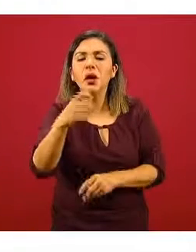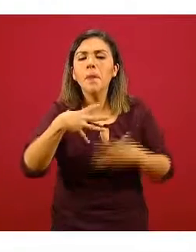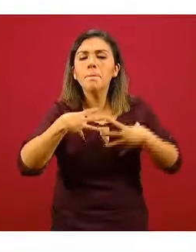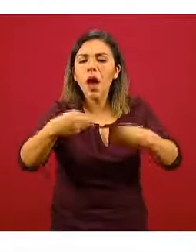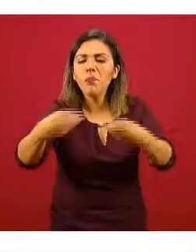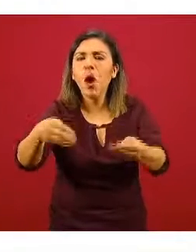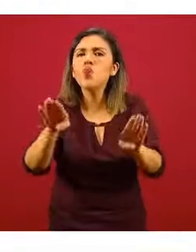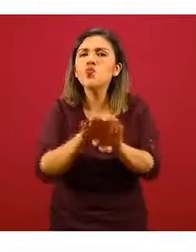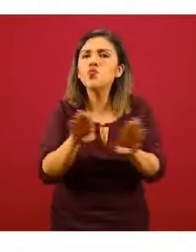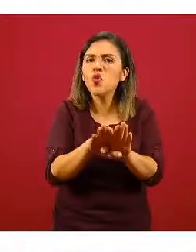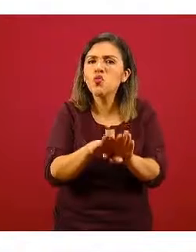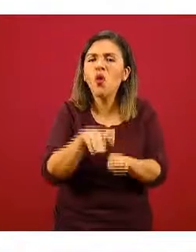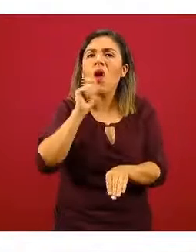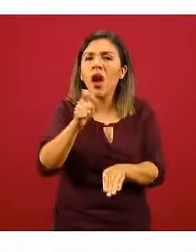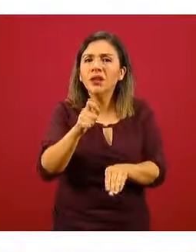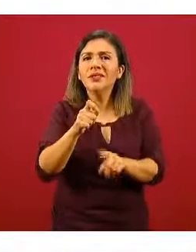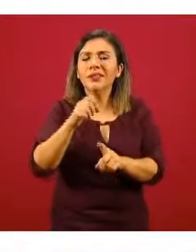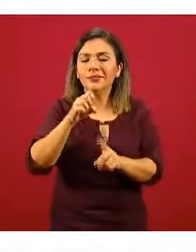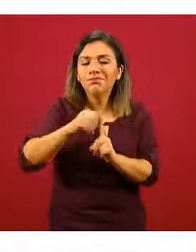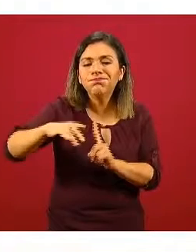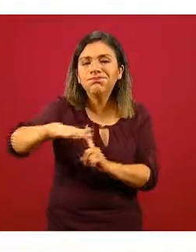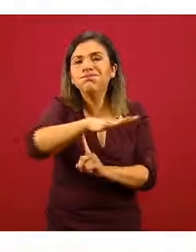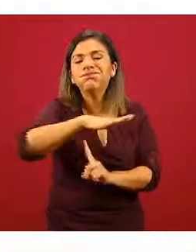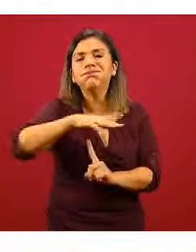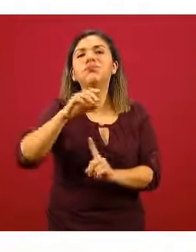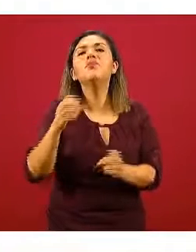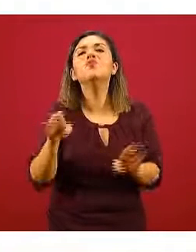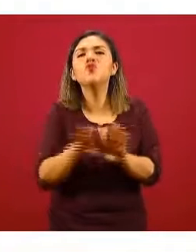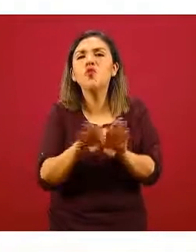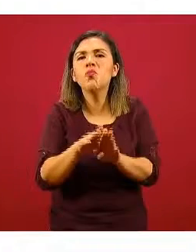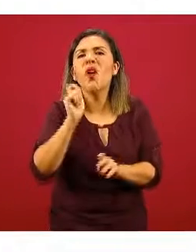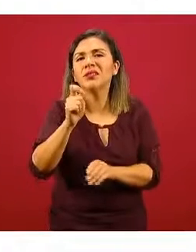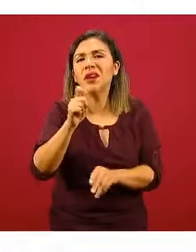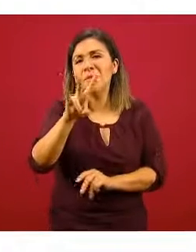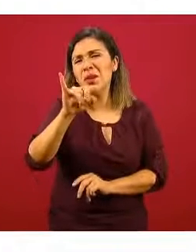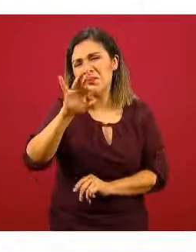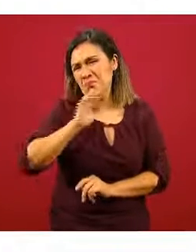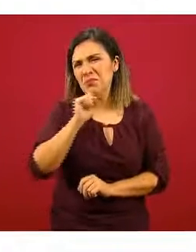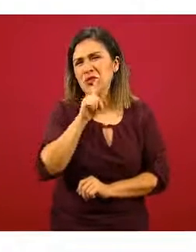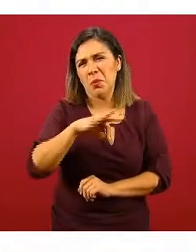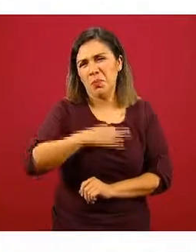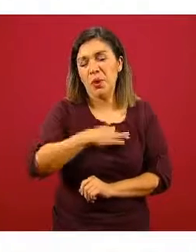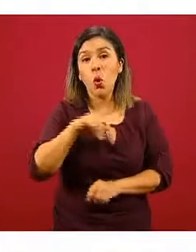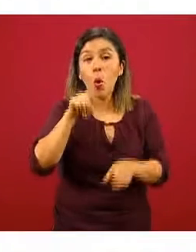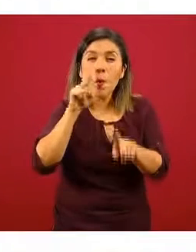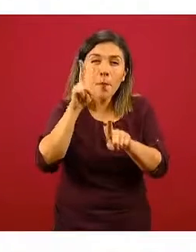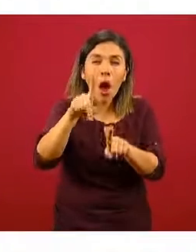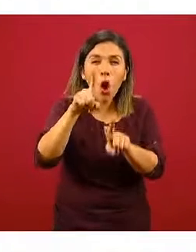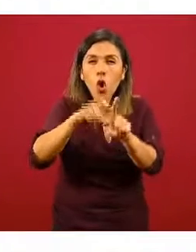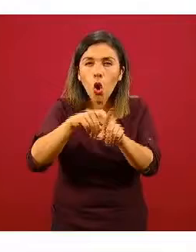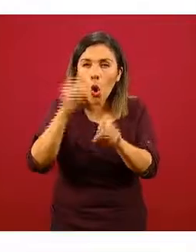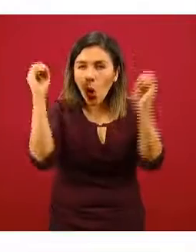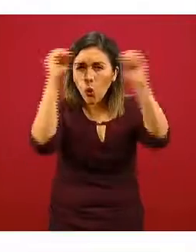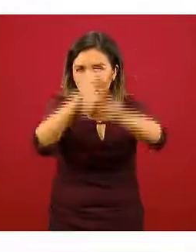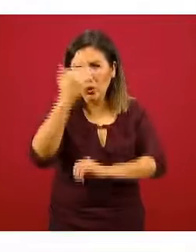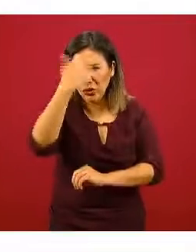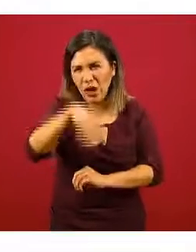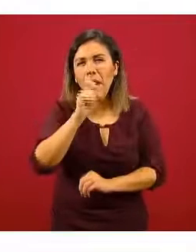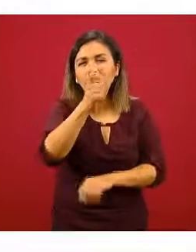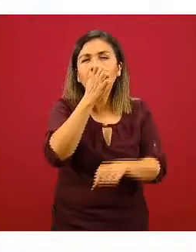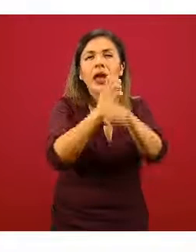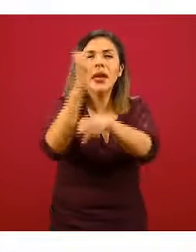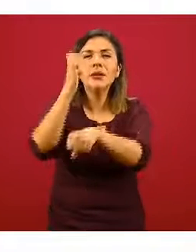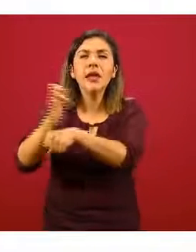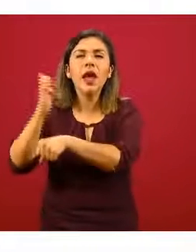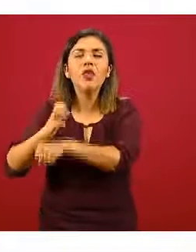se encuentra la dispersión, en este caso del virus. Los colores más oscuros, ya sabemos, son las entidades